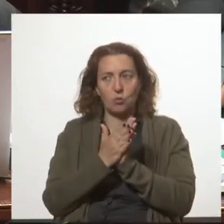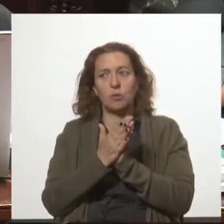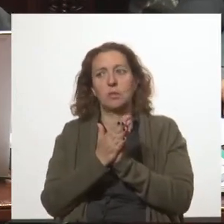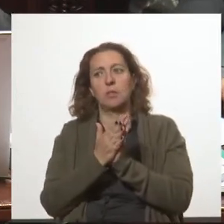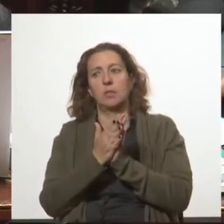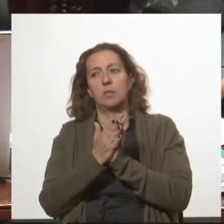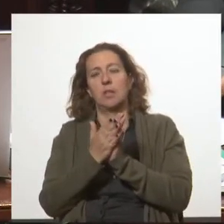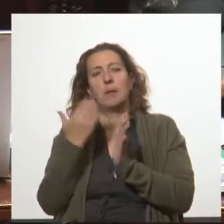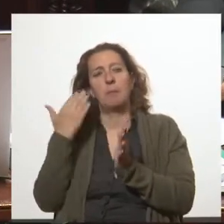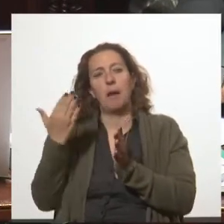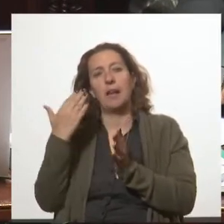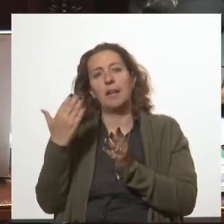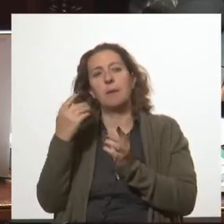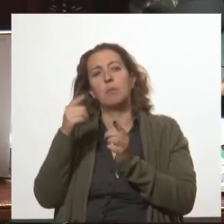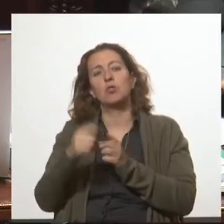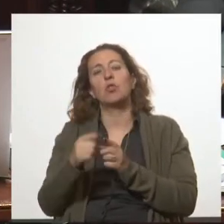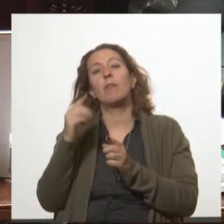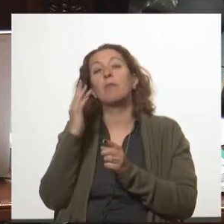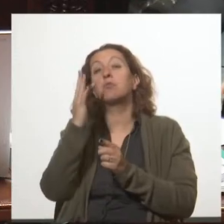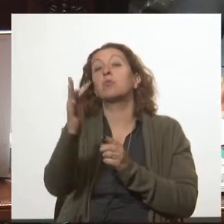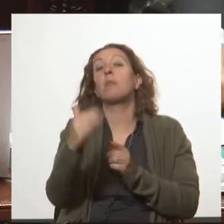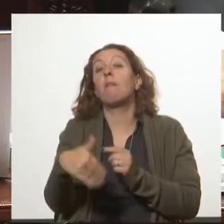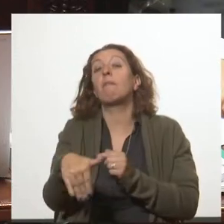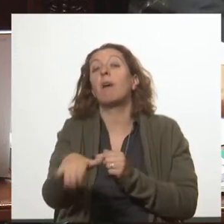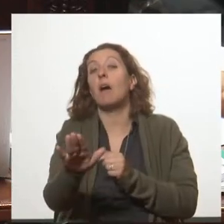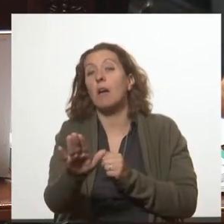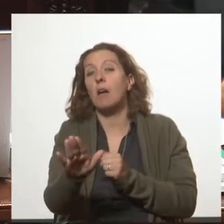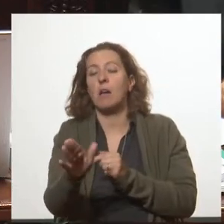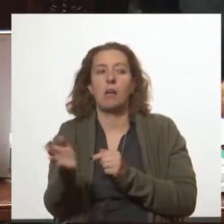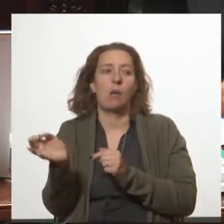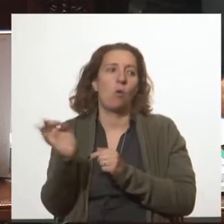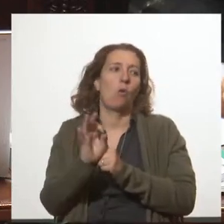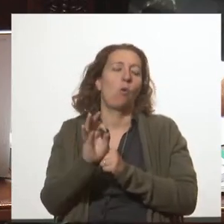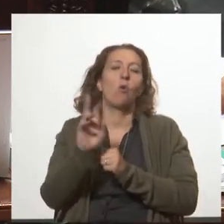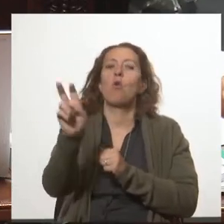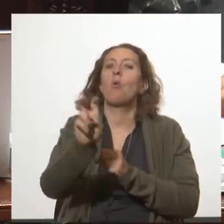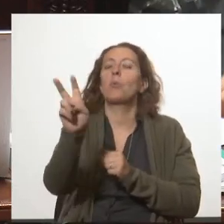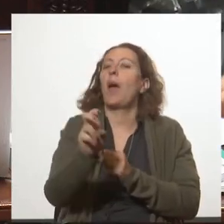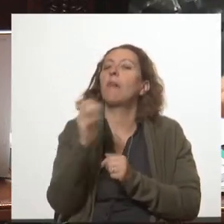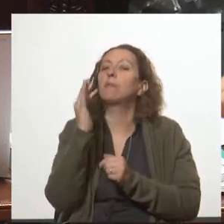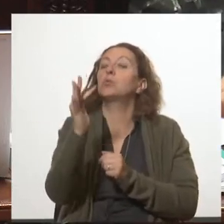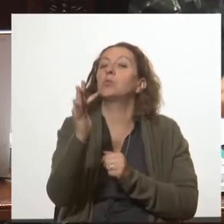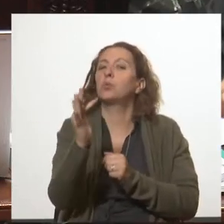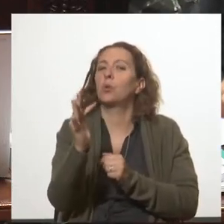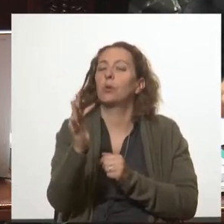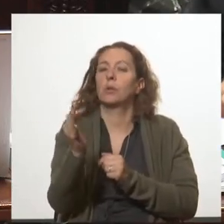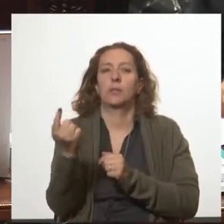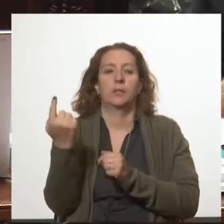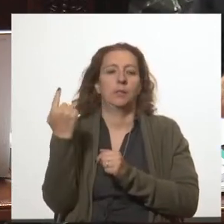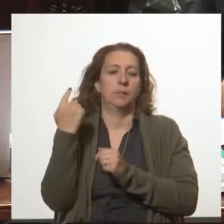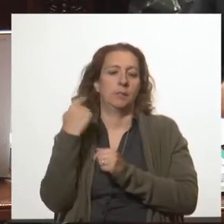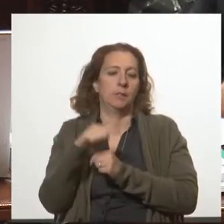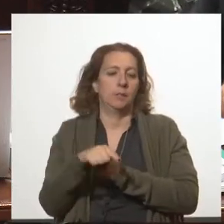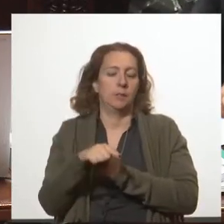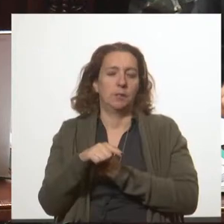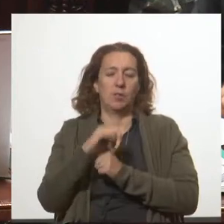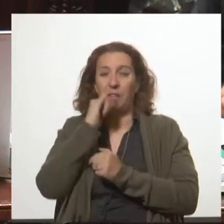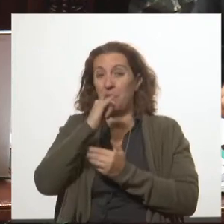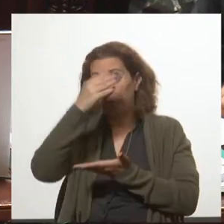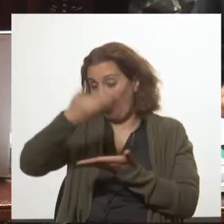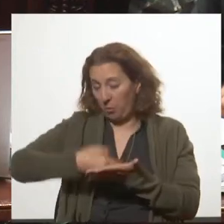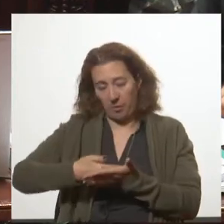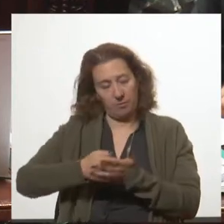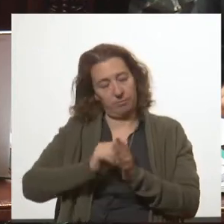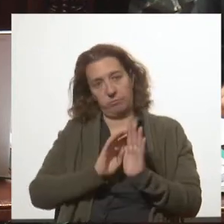de lo que creemos que va a ser los ingresos que va a recibir la empresa y en ese sentido el informe es lapidario porque